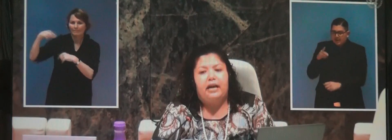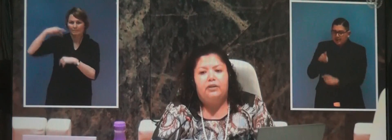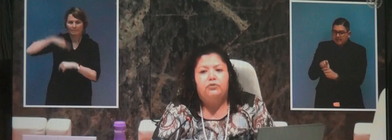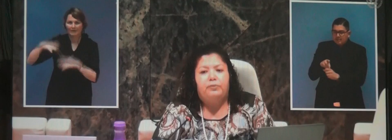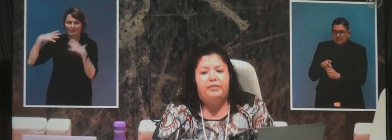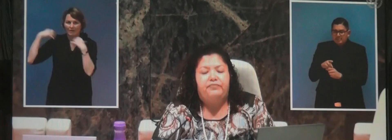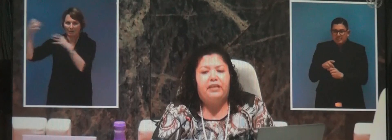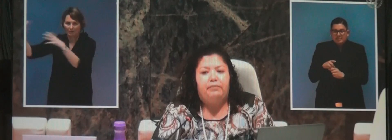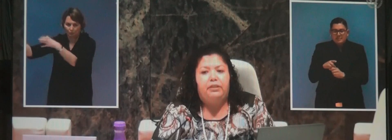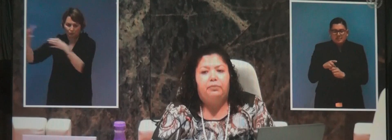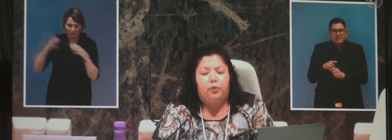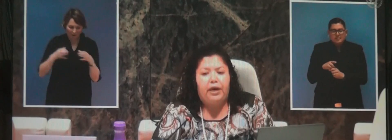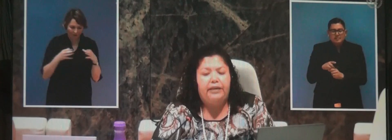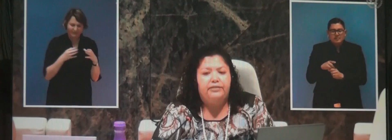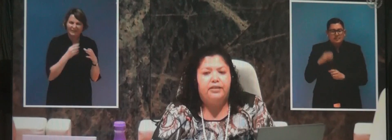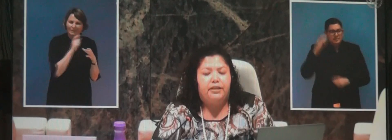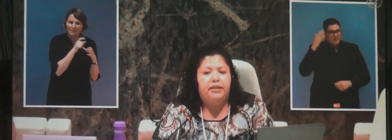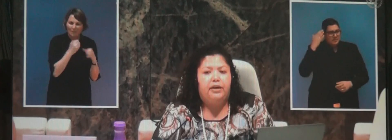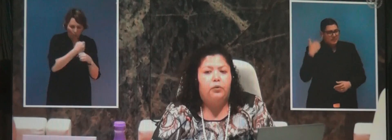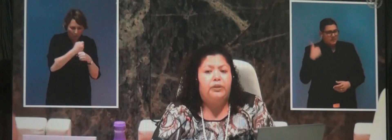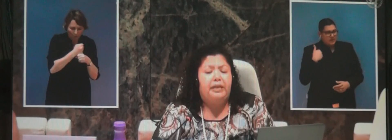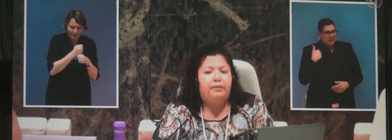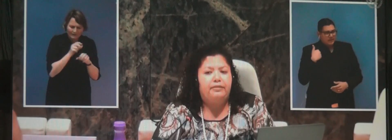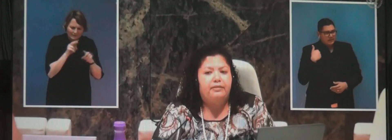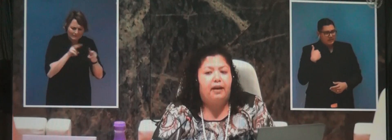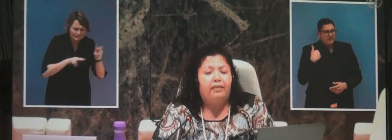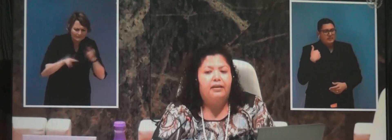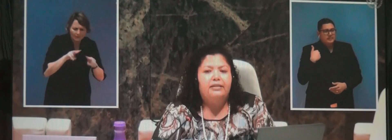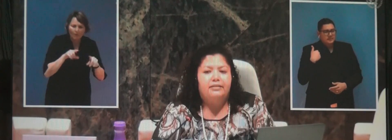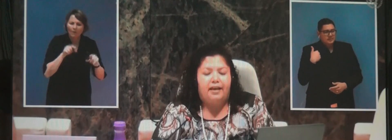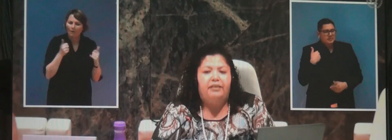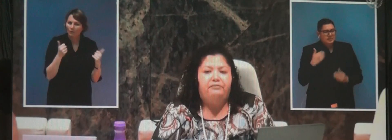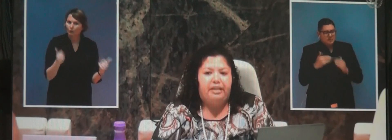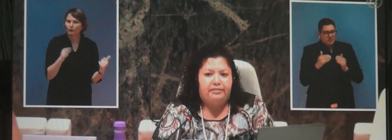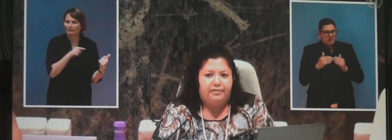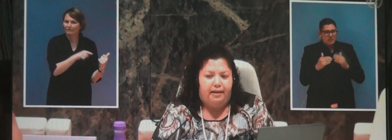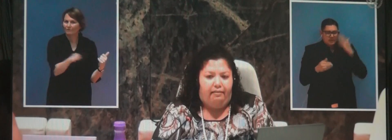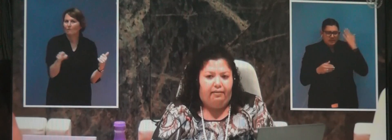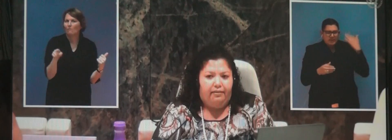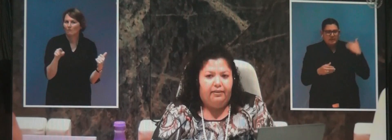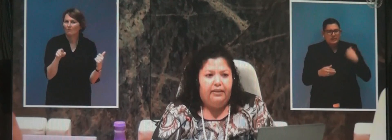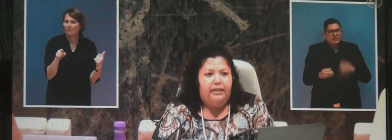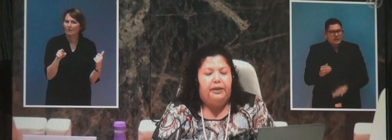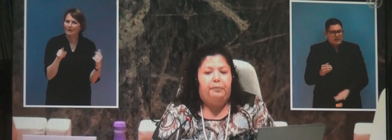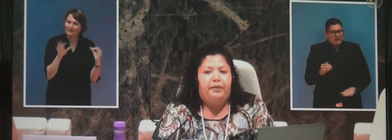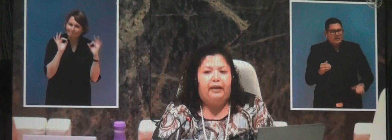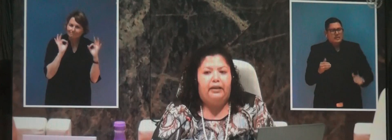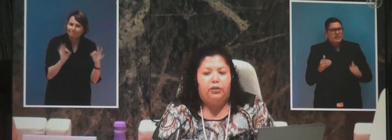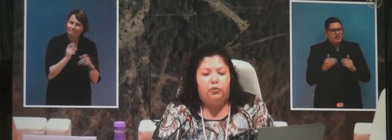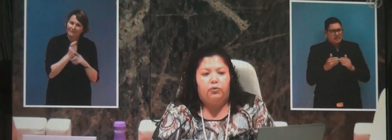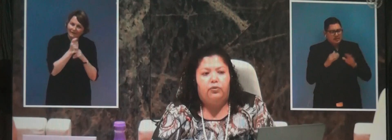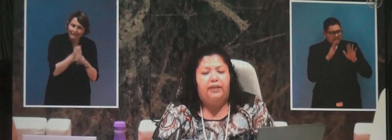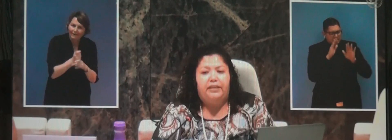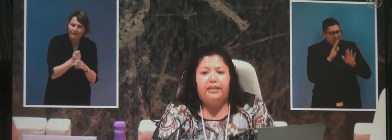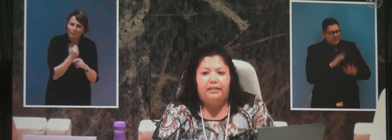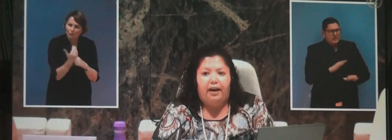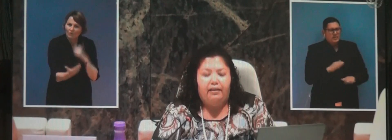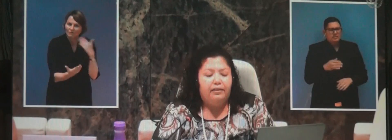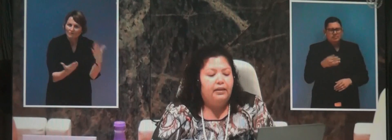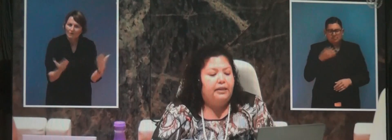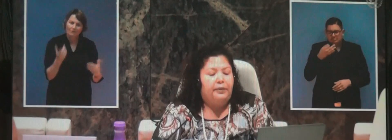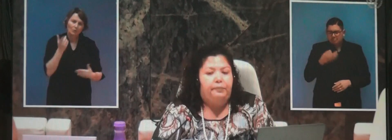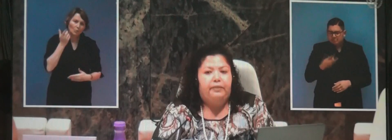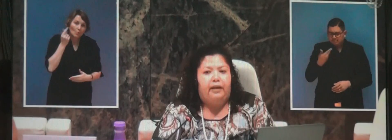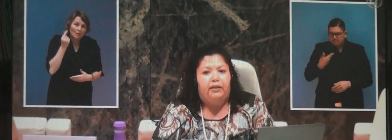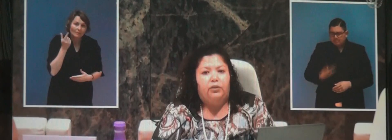en este caso específicamente mujeres y niñas con discapacidad, sea diferenciada, respetando la